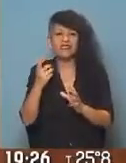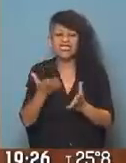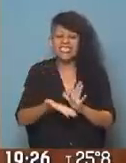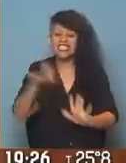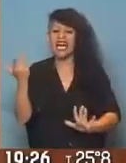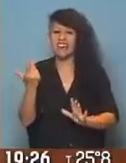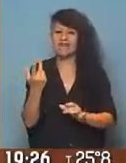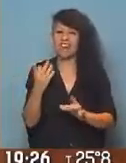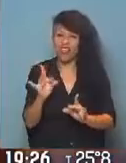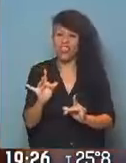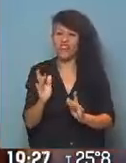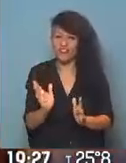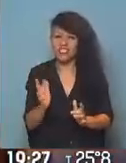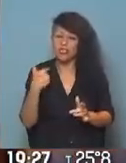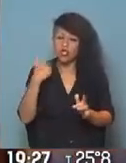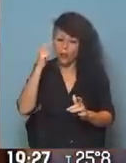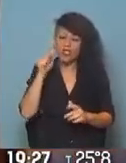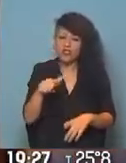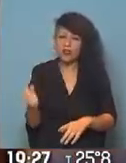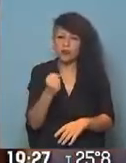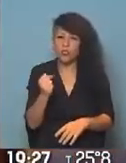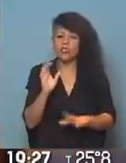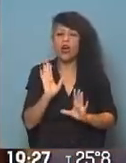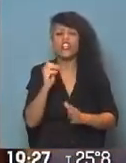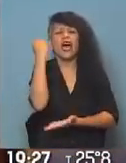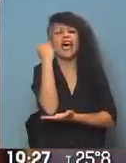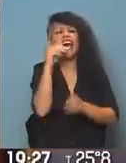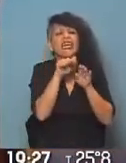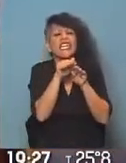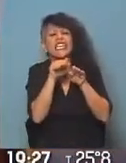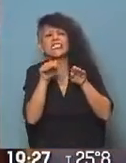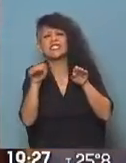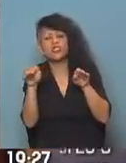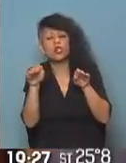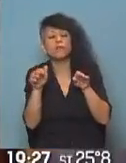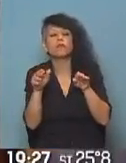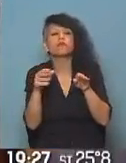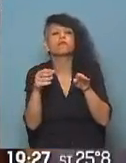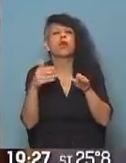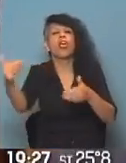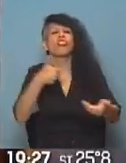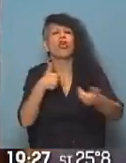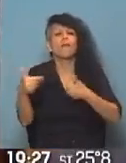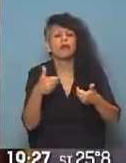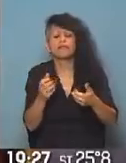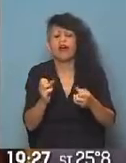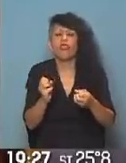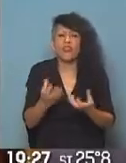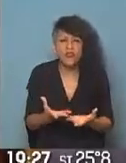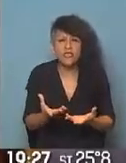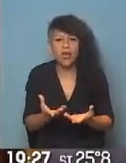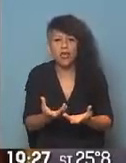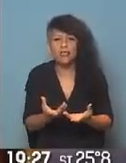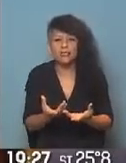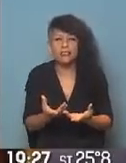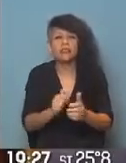parece que tiene que ver con eso ahora bien la recesión ya de por sí que hay una demanda debilitada bueno le acota el margen